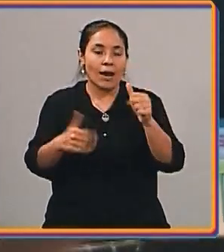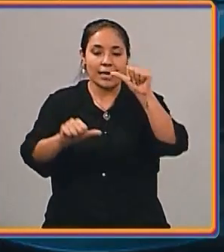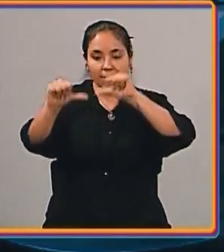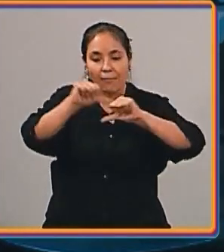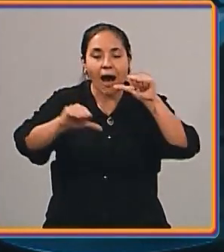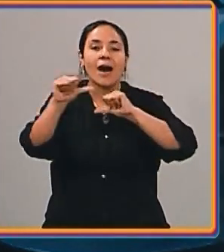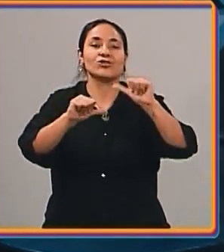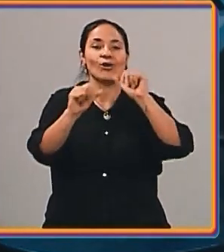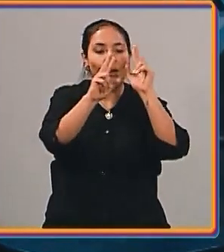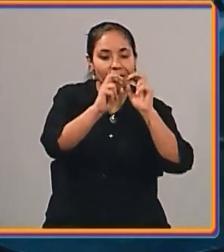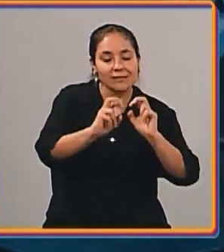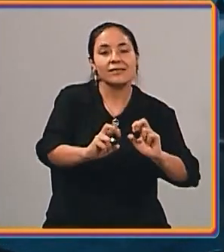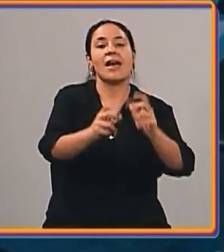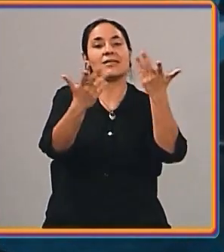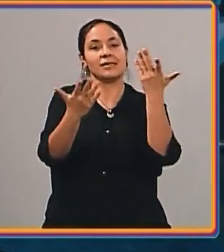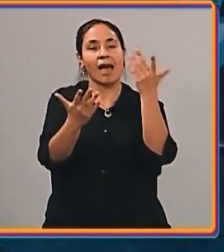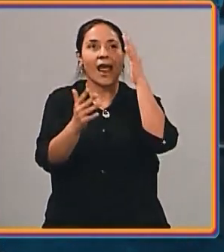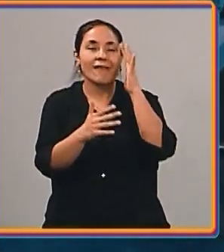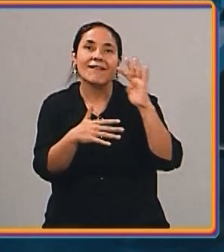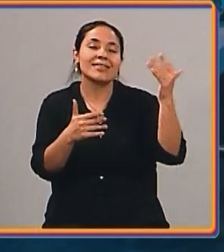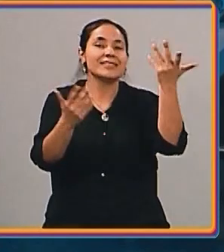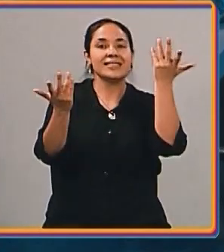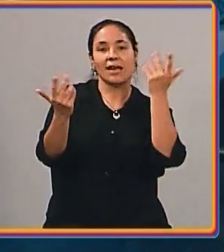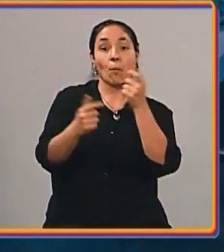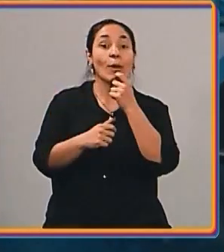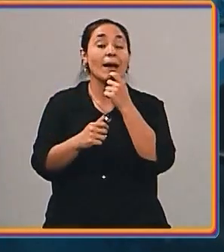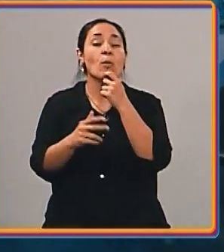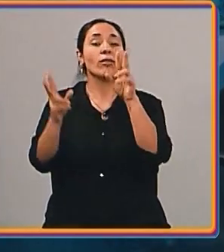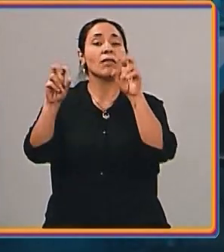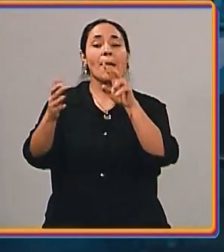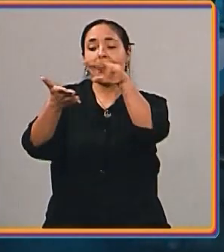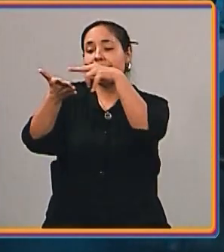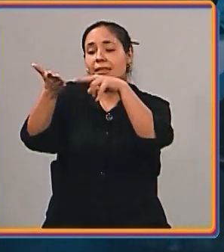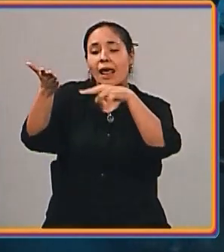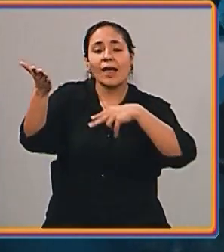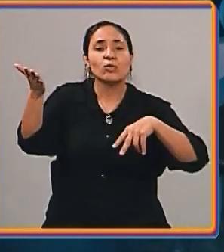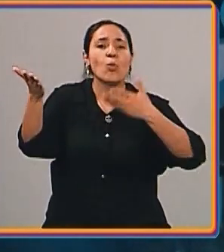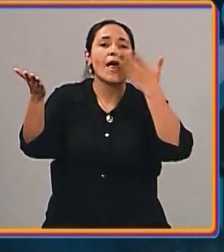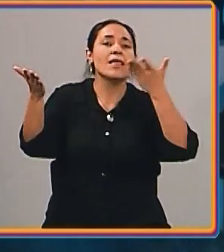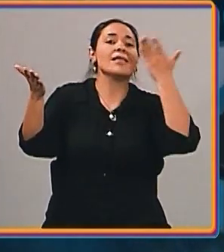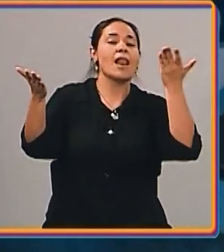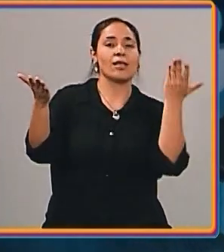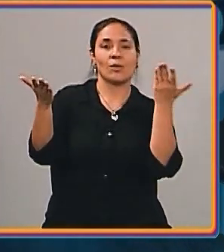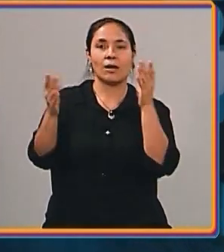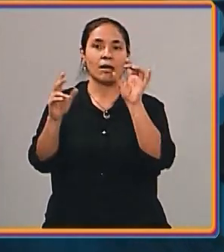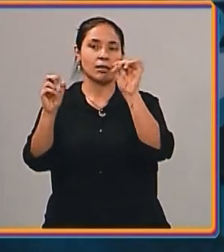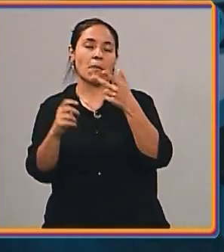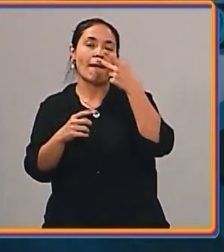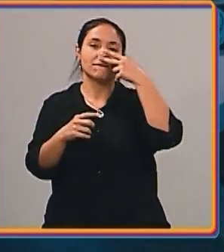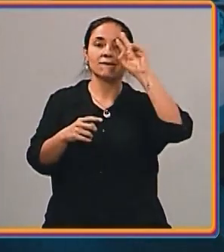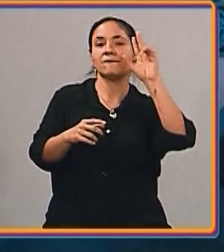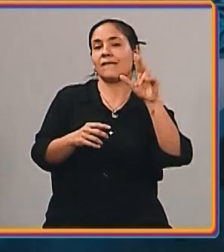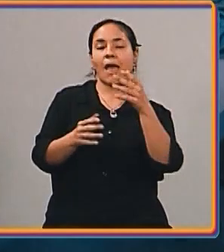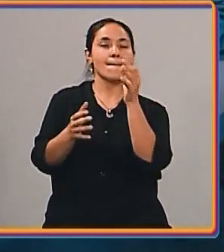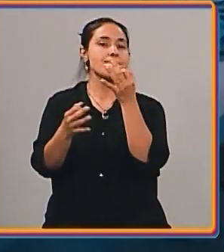ciencia, la literatura, la fantasía. Y cuando hablamos, por ejemplo, de literatura, no solo nos referimos a literatura